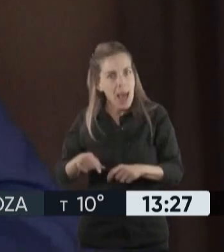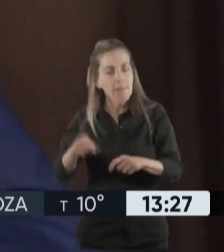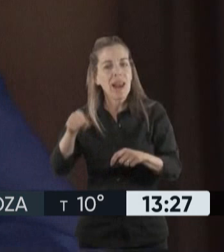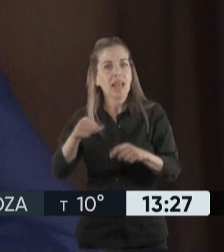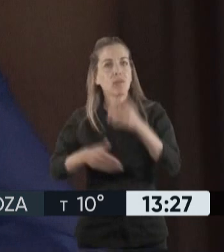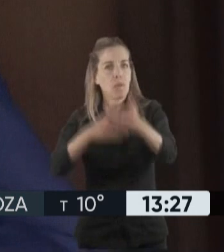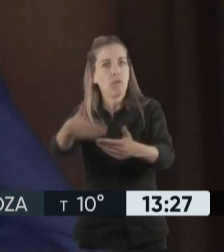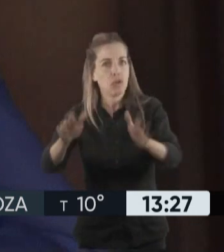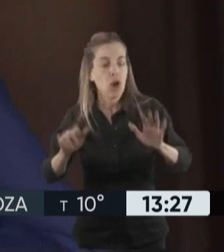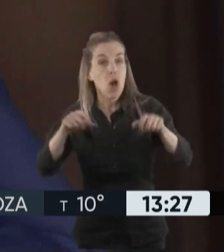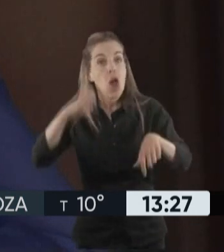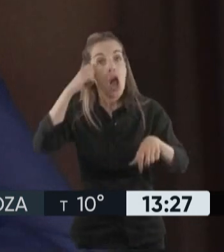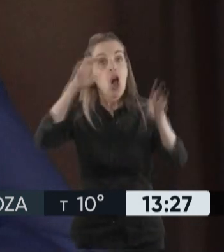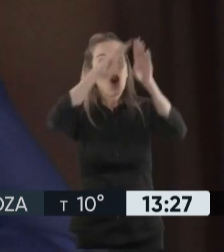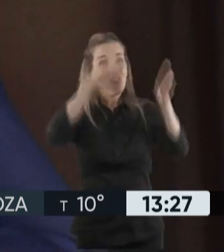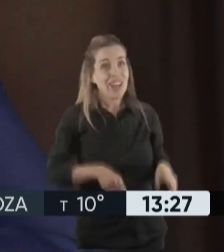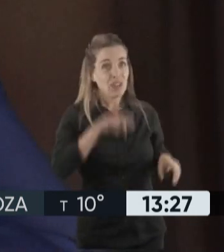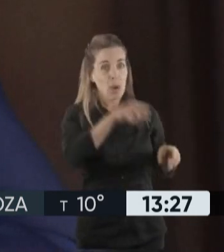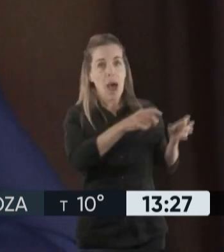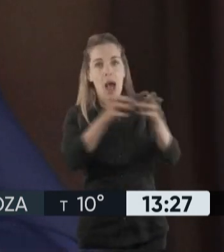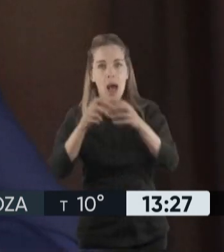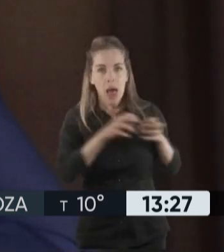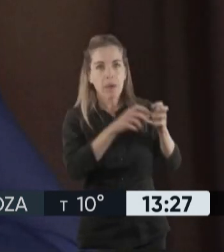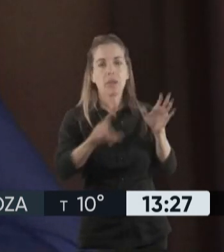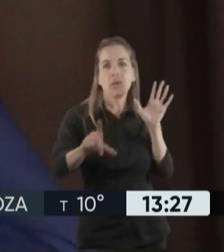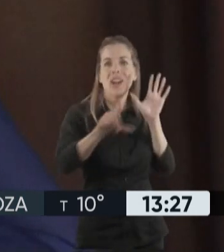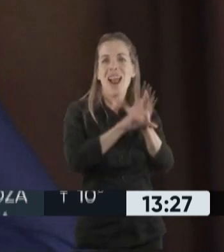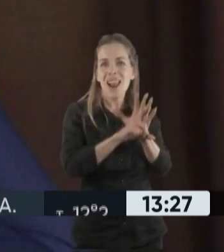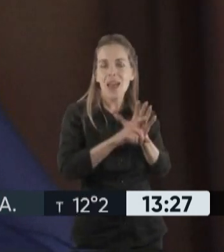tratando una ley para el desarrollo de la